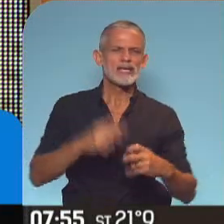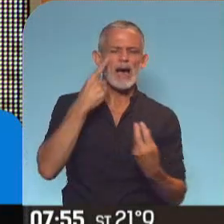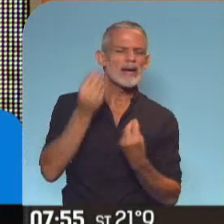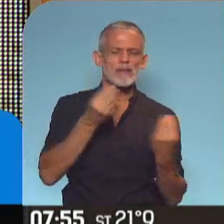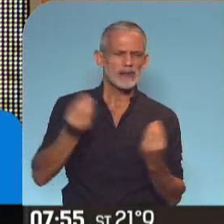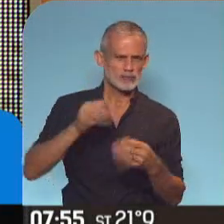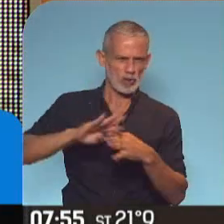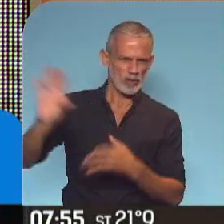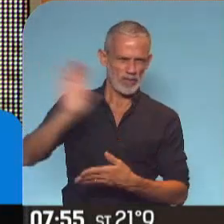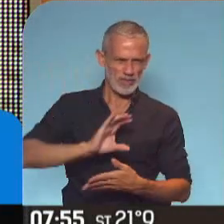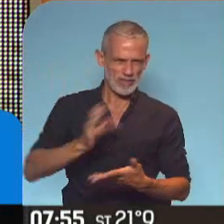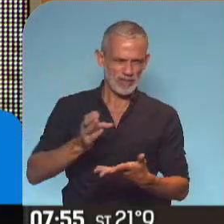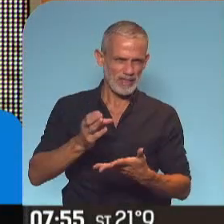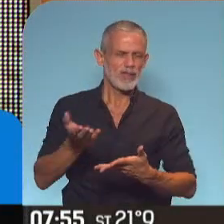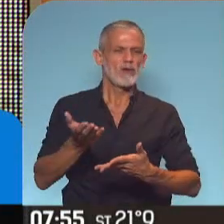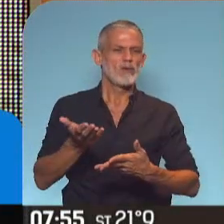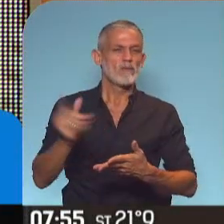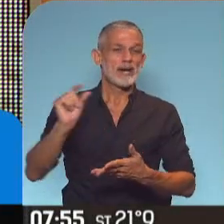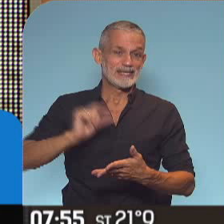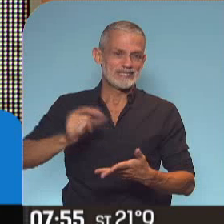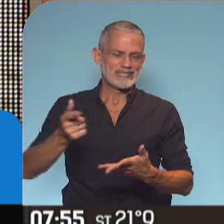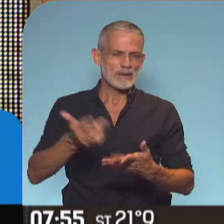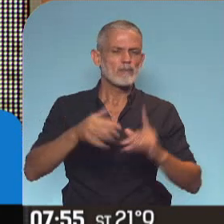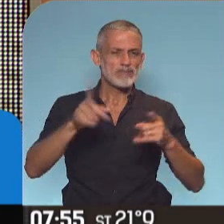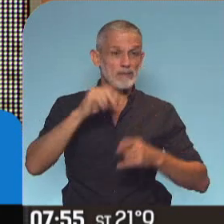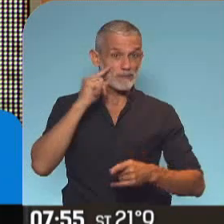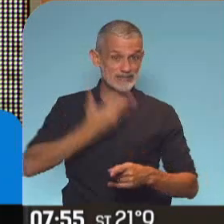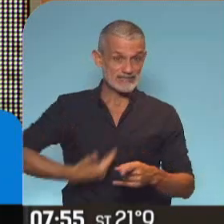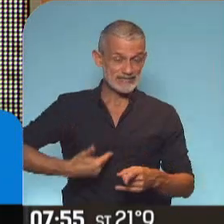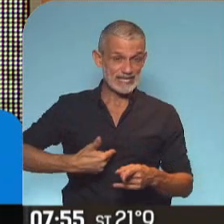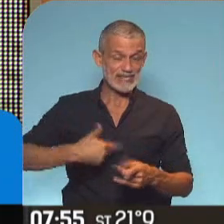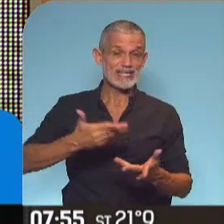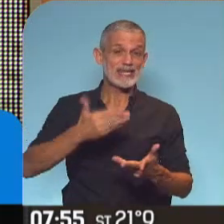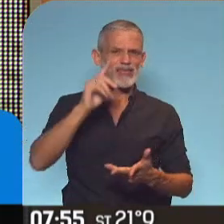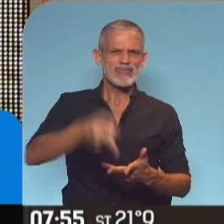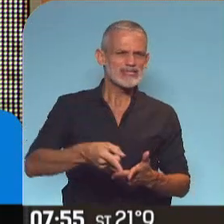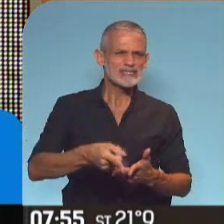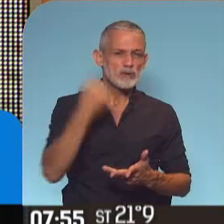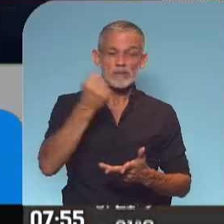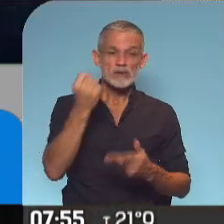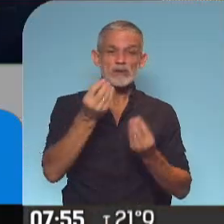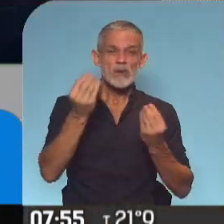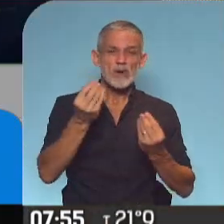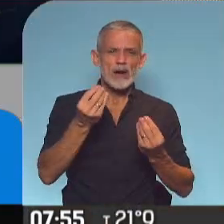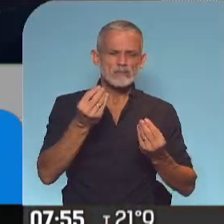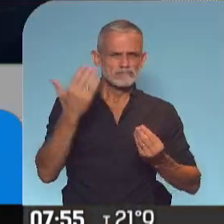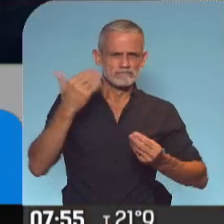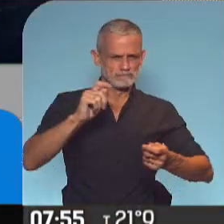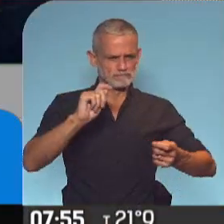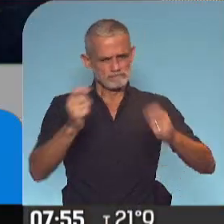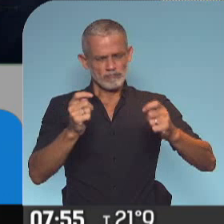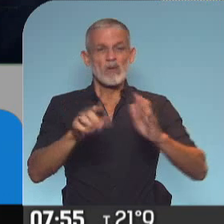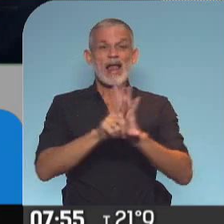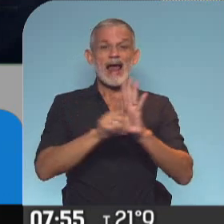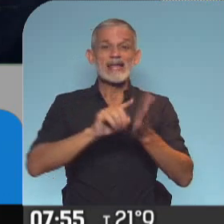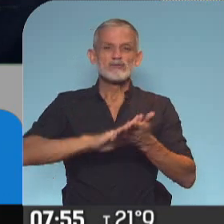que pasó. Y a esto se suma otra decisión del presidente que me parece muy importante, y es haber cambiado la